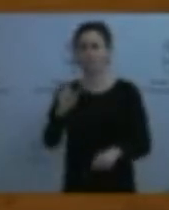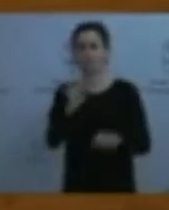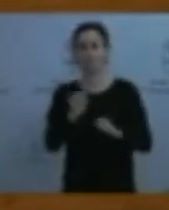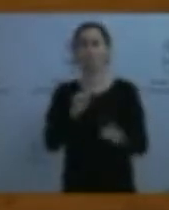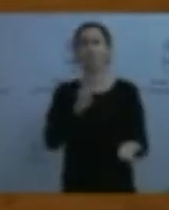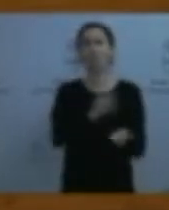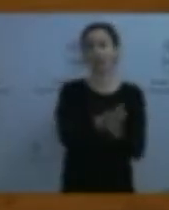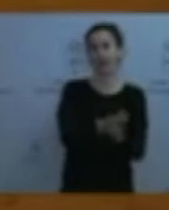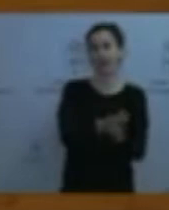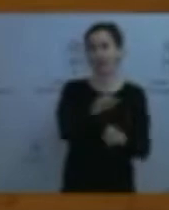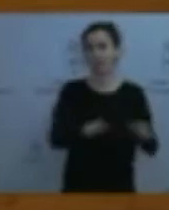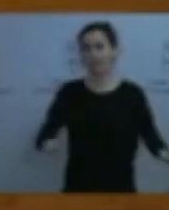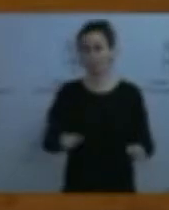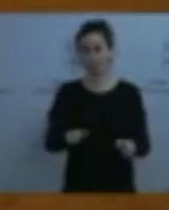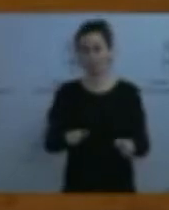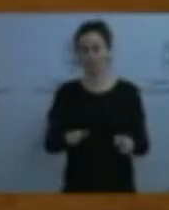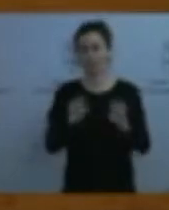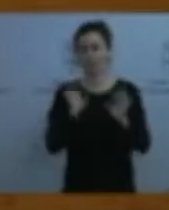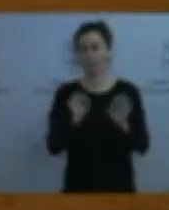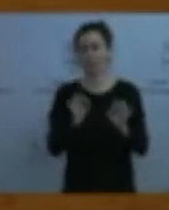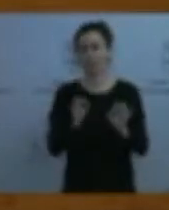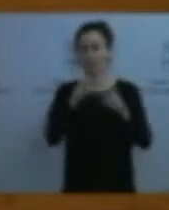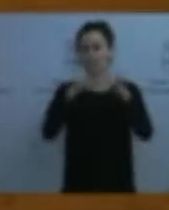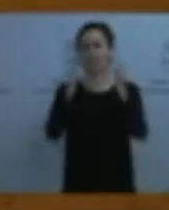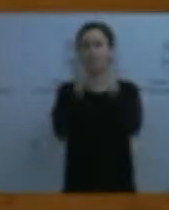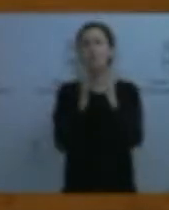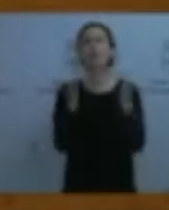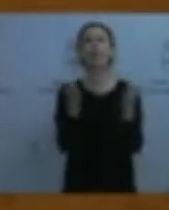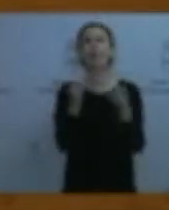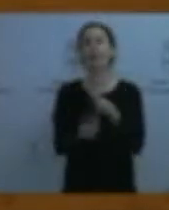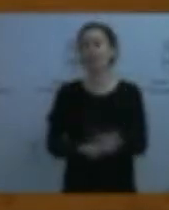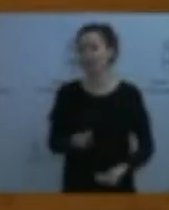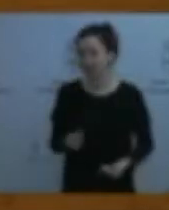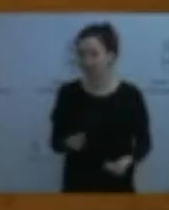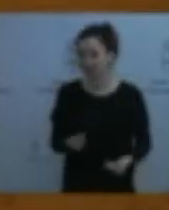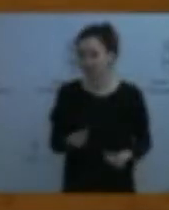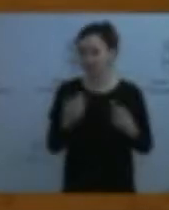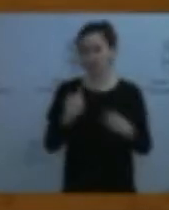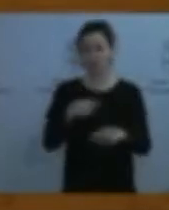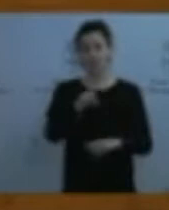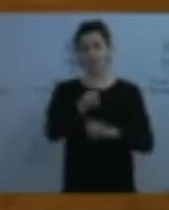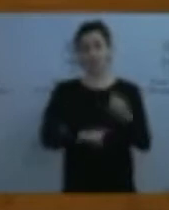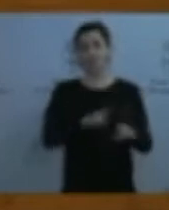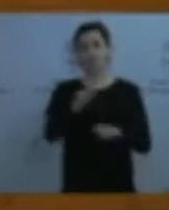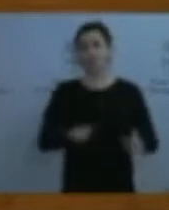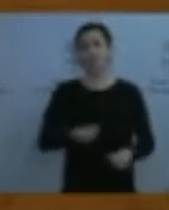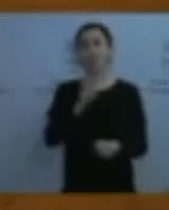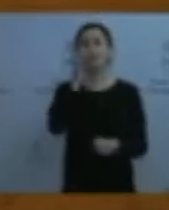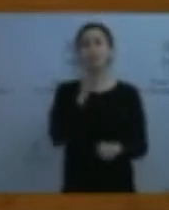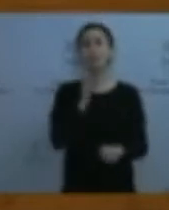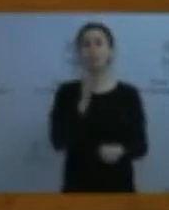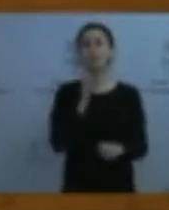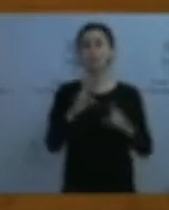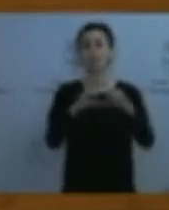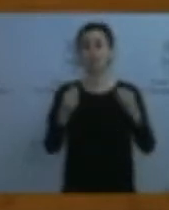Unido como rehenes económicos? ¿Qué van a hacer entonces, ¿no? También nos preocupan los británicos que viven en Asturias y que se